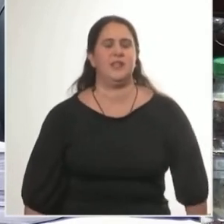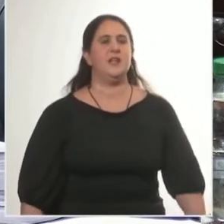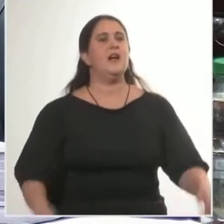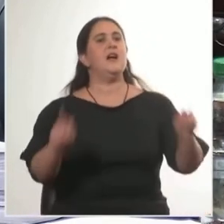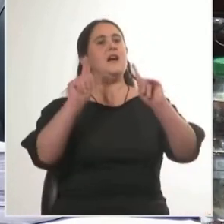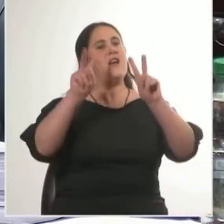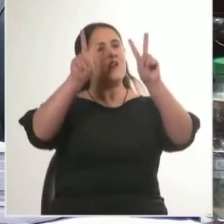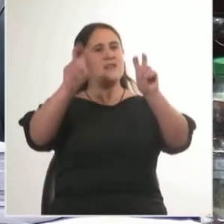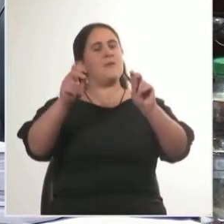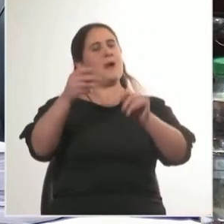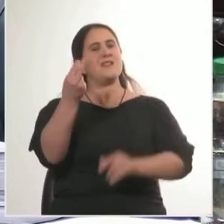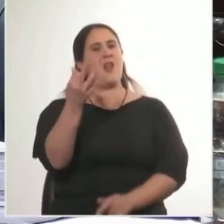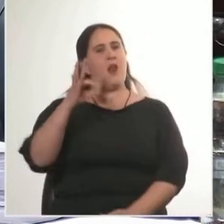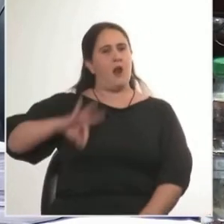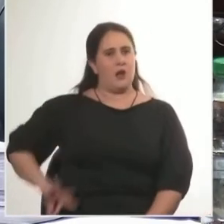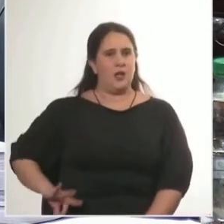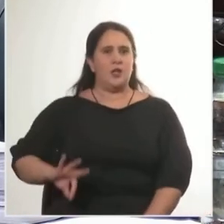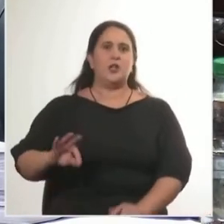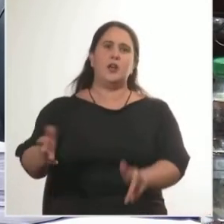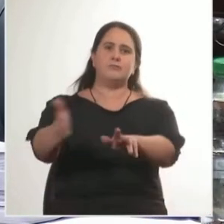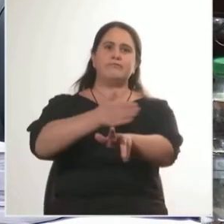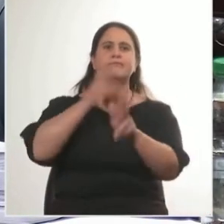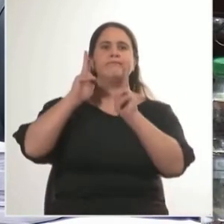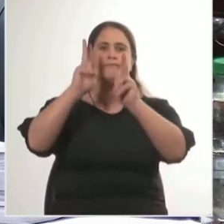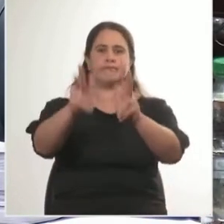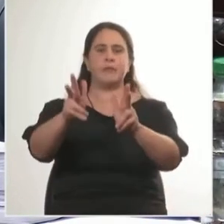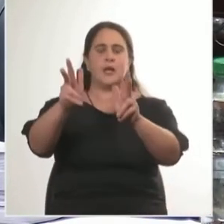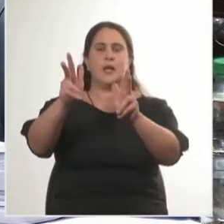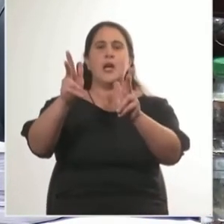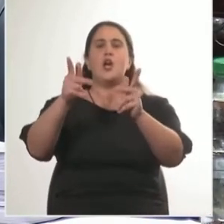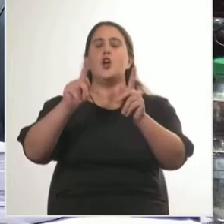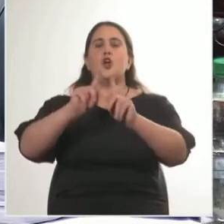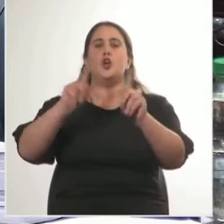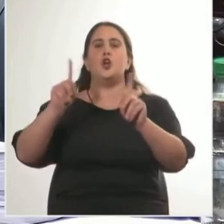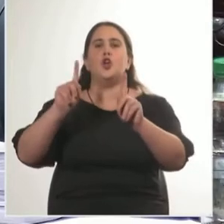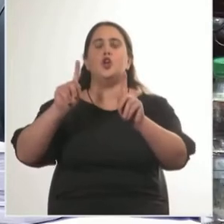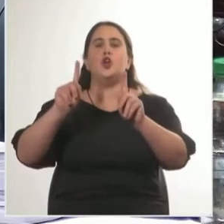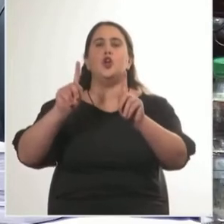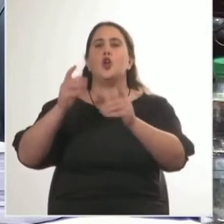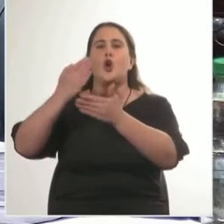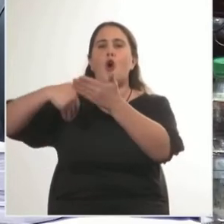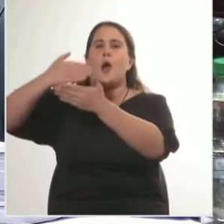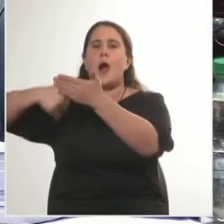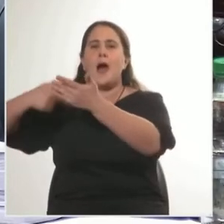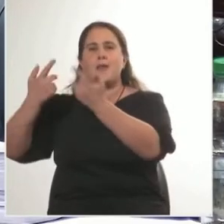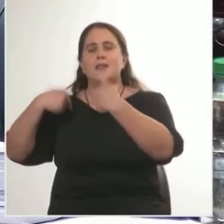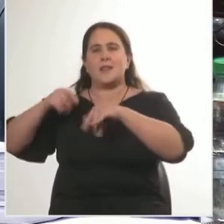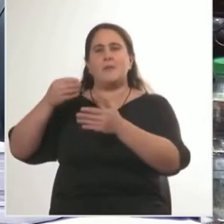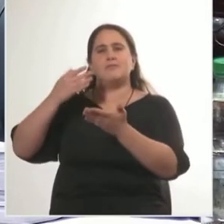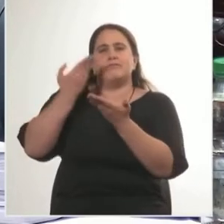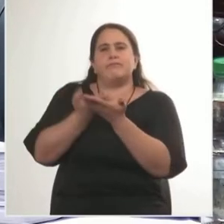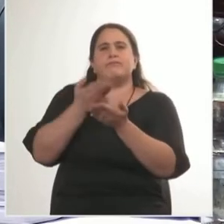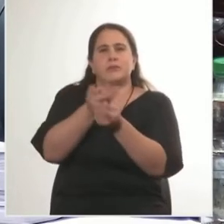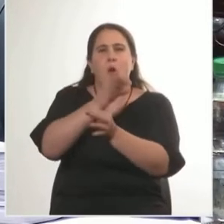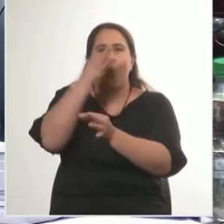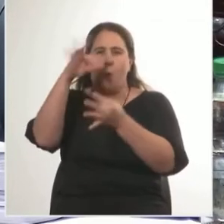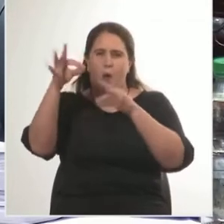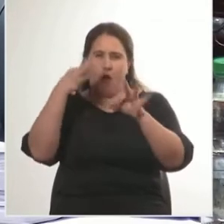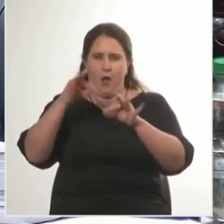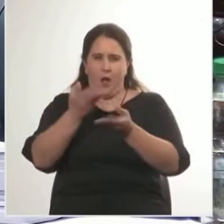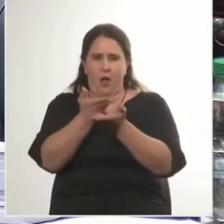Sobre el tema salarial, decíamos que no deducimos de lo que está planteado en la rendición de cuentas